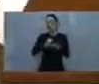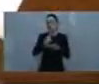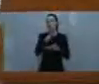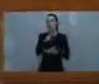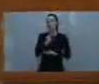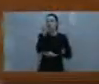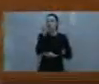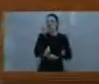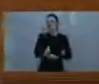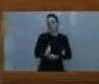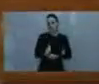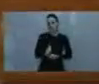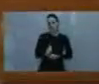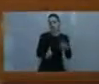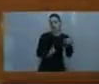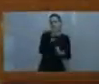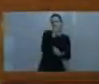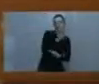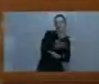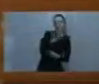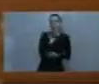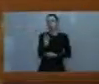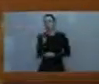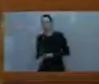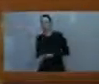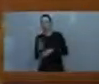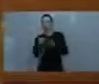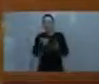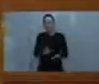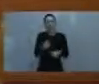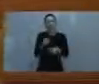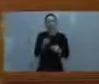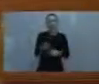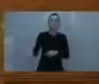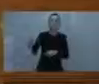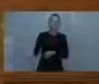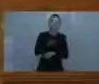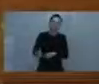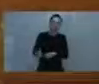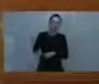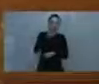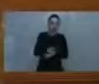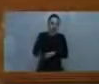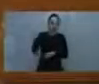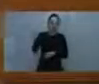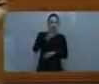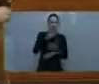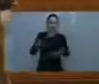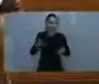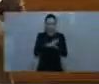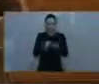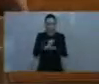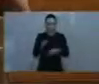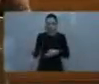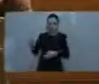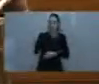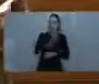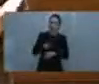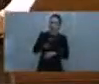lo repiten todos como si se tratase, como es, de un tan-tan. Bueno, lo repiten todos. Pero